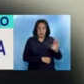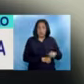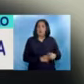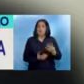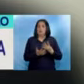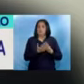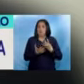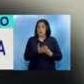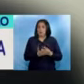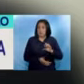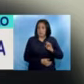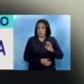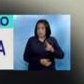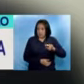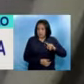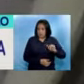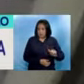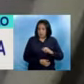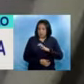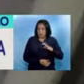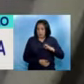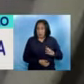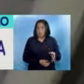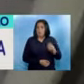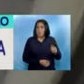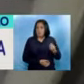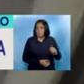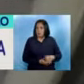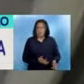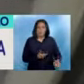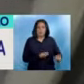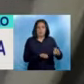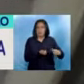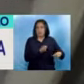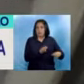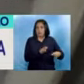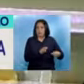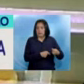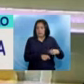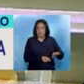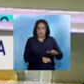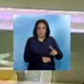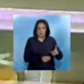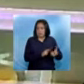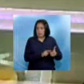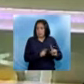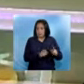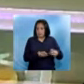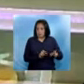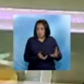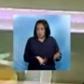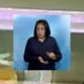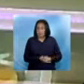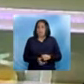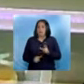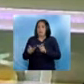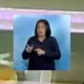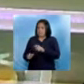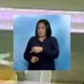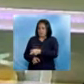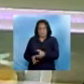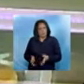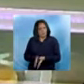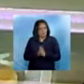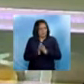el penal Sarita, Colonia del Callao, por el delito de tráfico ilícito de armas. Sus víctimas piden justicia y que